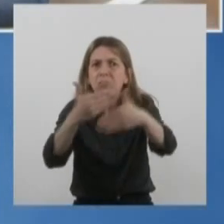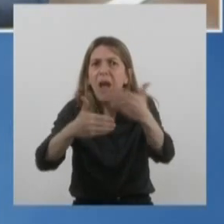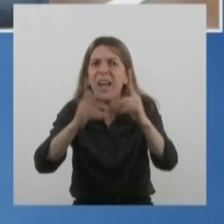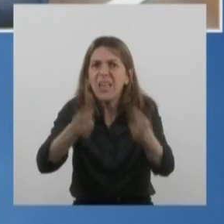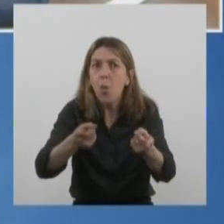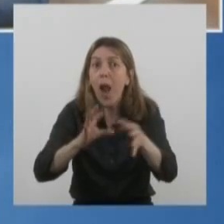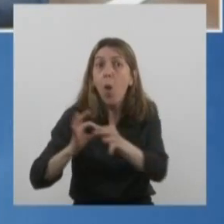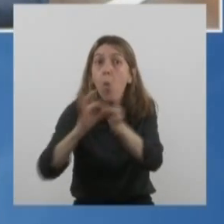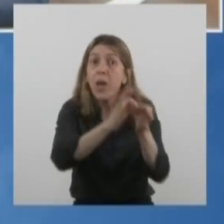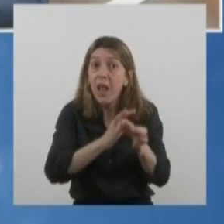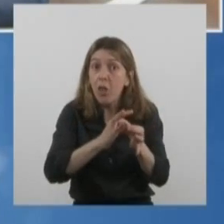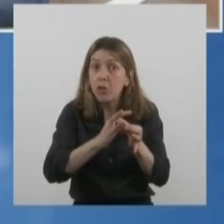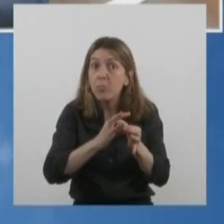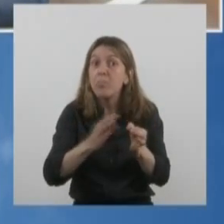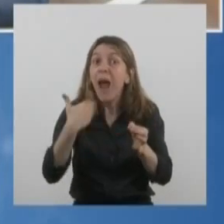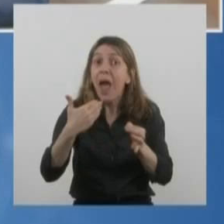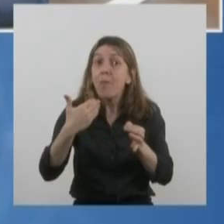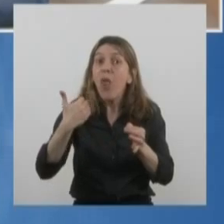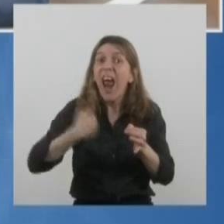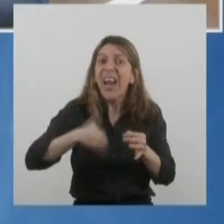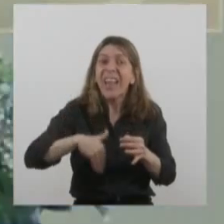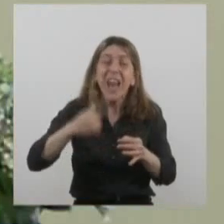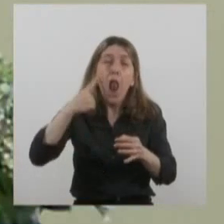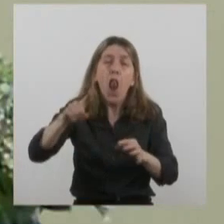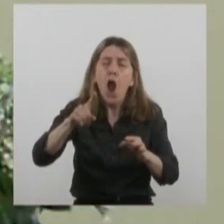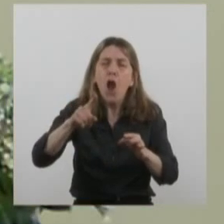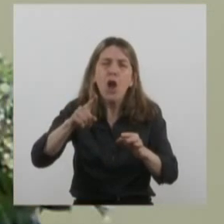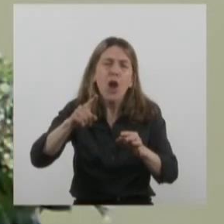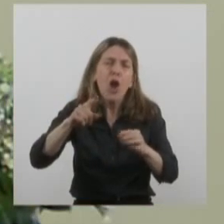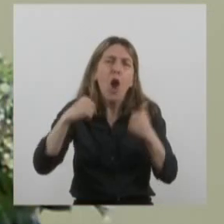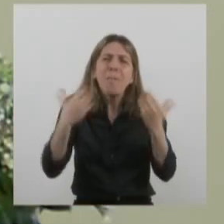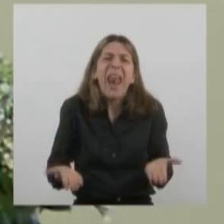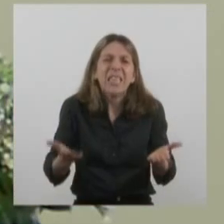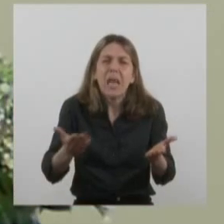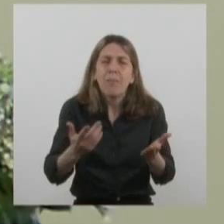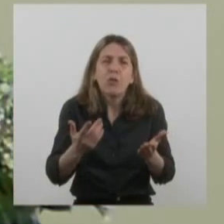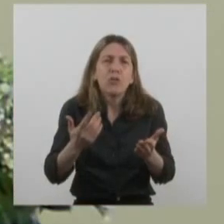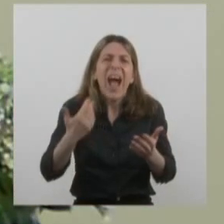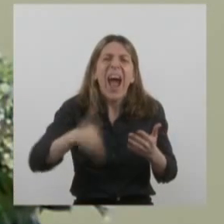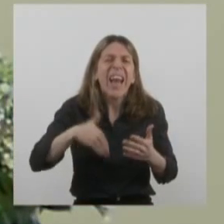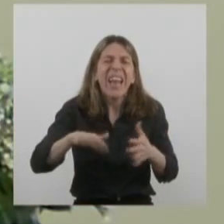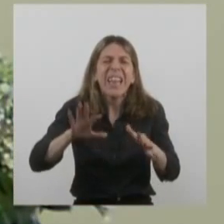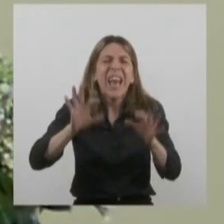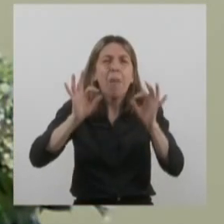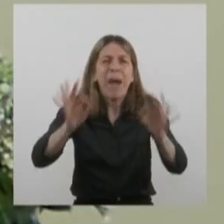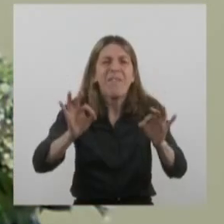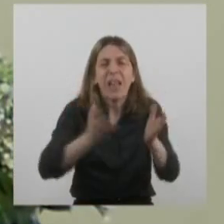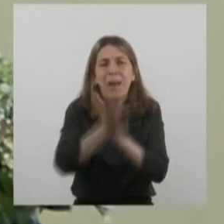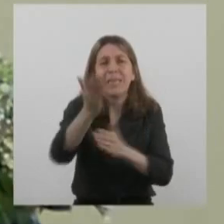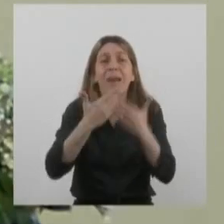en unidad, para construir el país que nos merecemos, de una vez y para siempre.